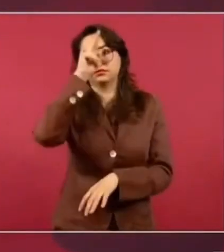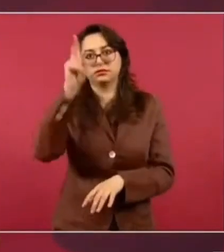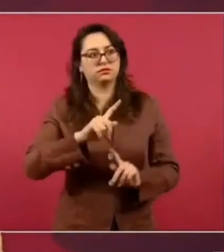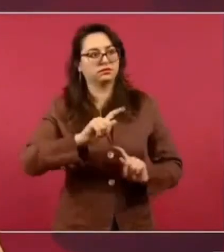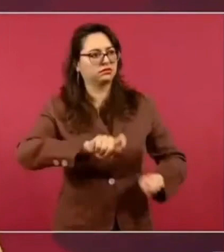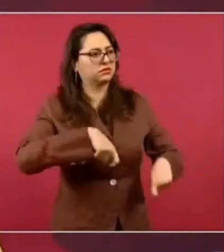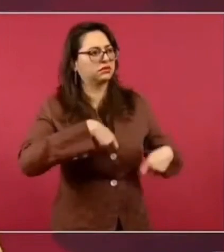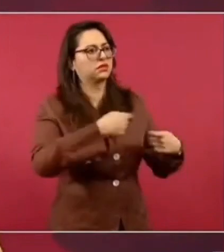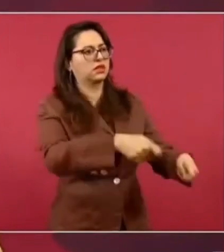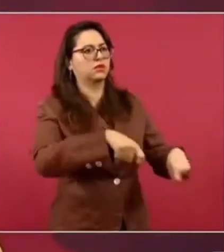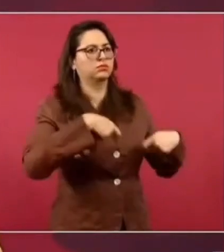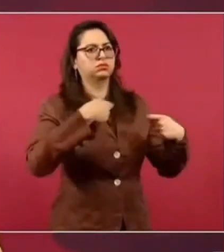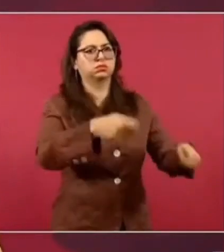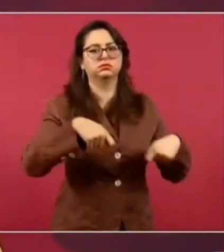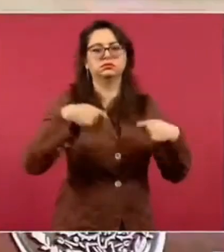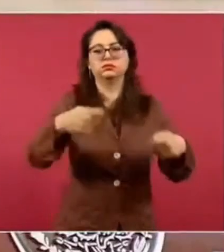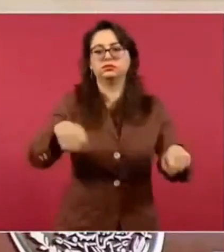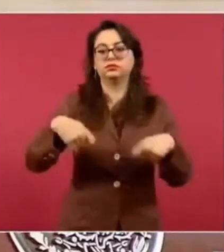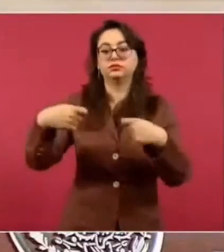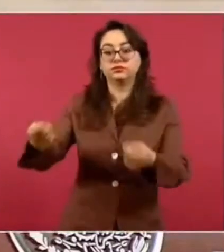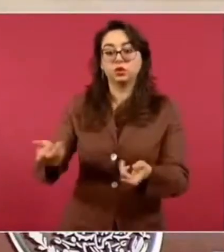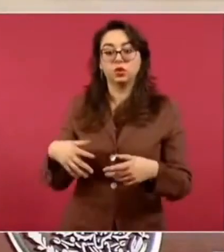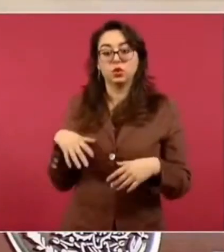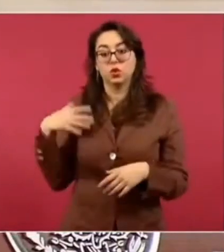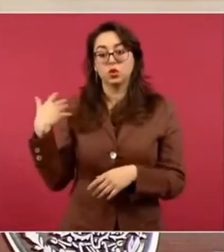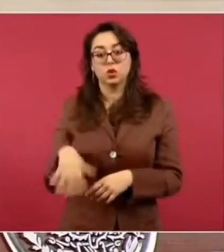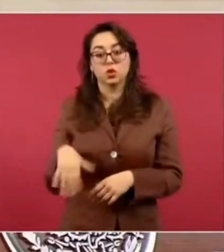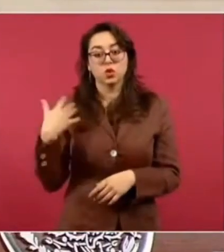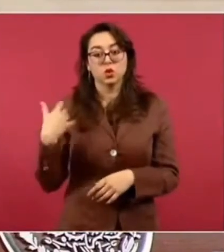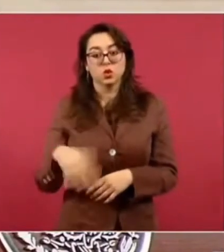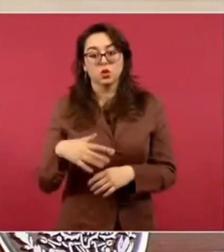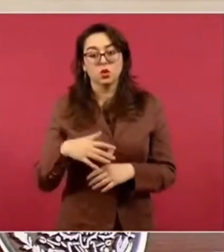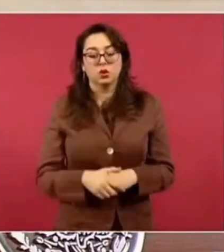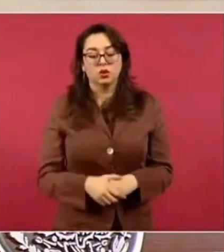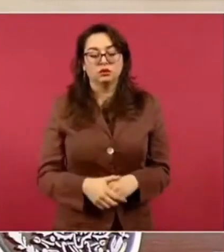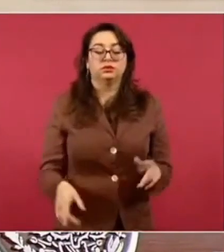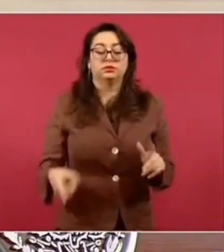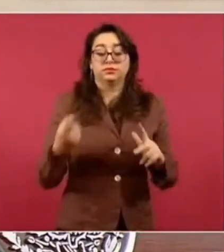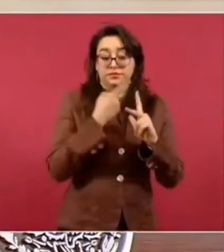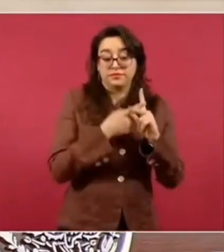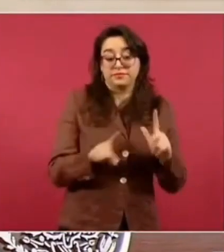esta política. Comenzó con Salinas,